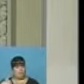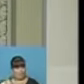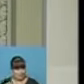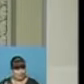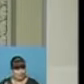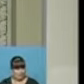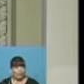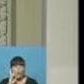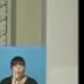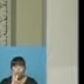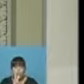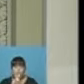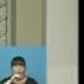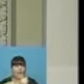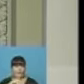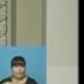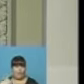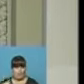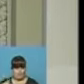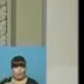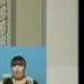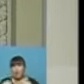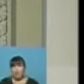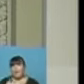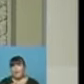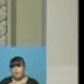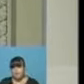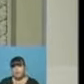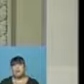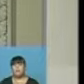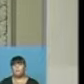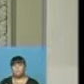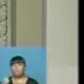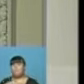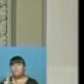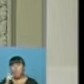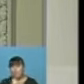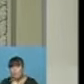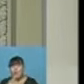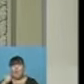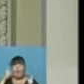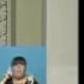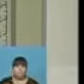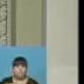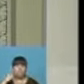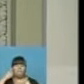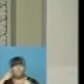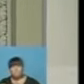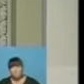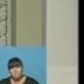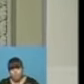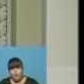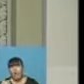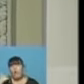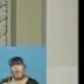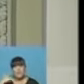es cuidar a la familia argentina. Y hoy, lamentablemente, por inacción, por incapacidad, por negligencia,